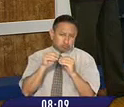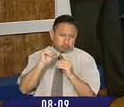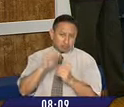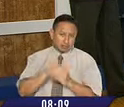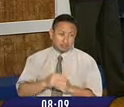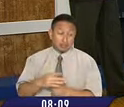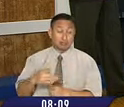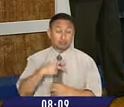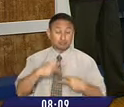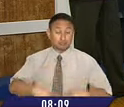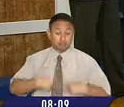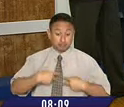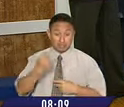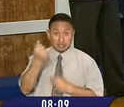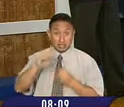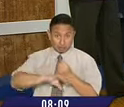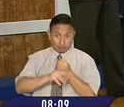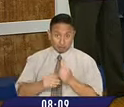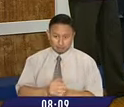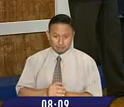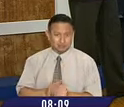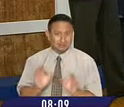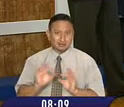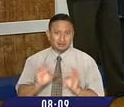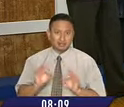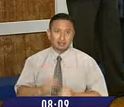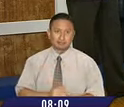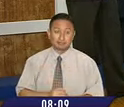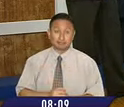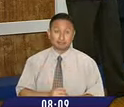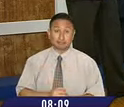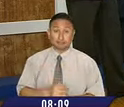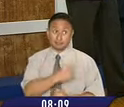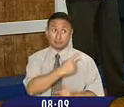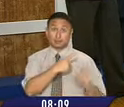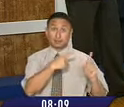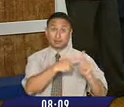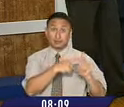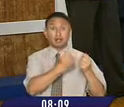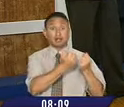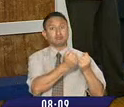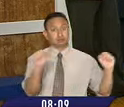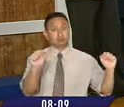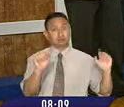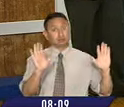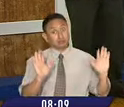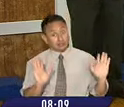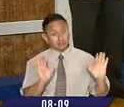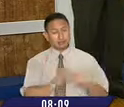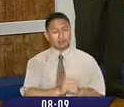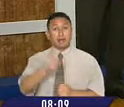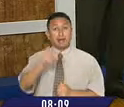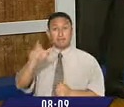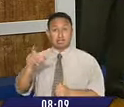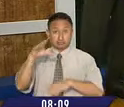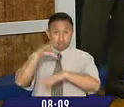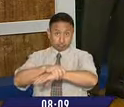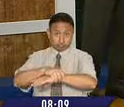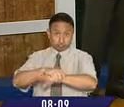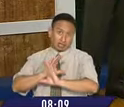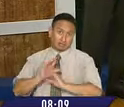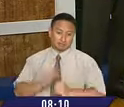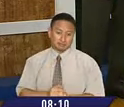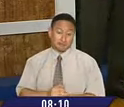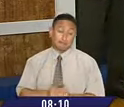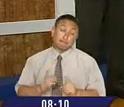la vida y no se someten a este tipo de... Hoy salió bien liberado este vecino. Menos mal. Hoy salió bien liberado y le capturaron a este sinvergüenza.